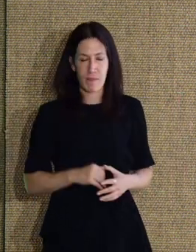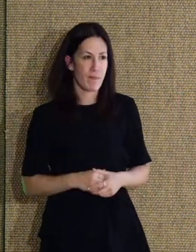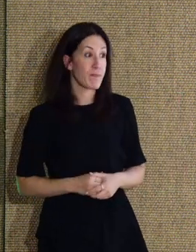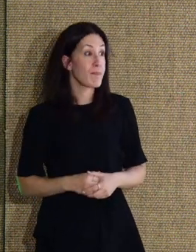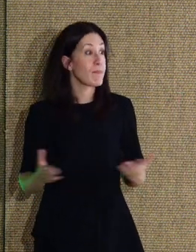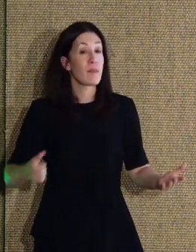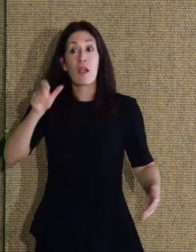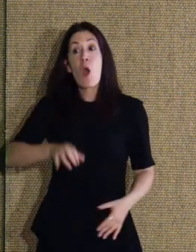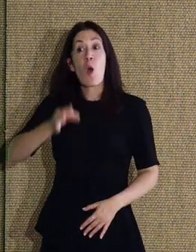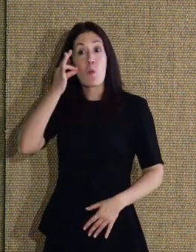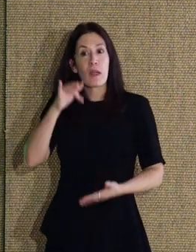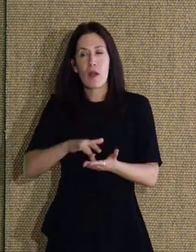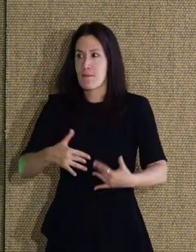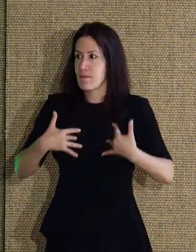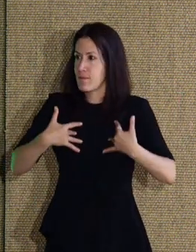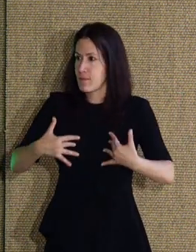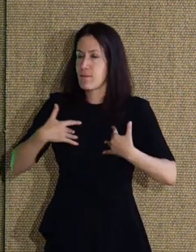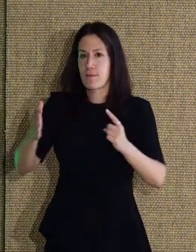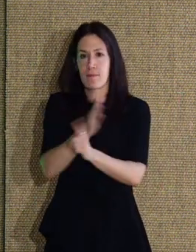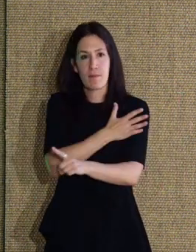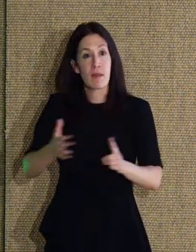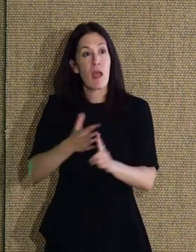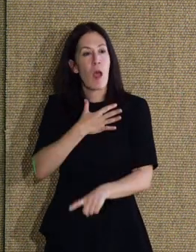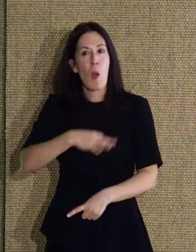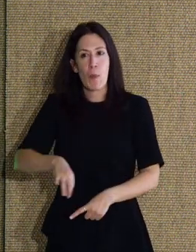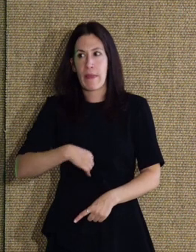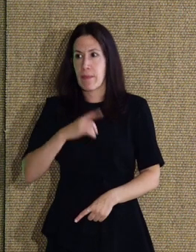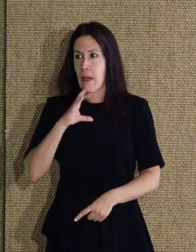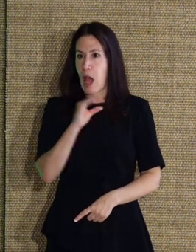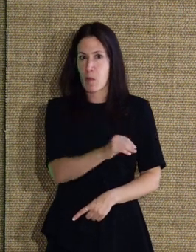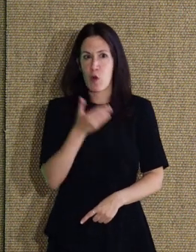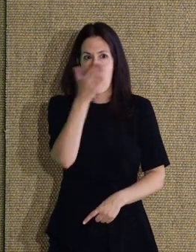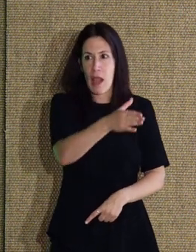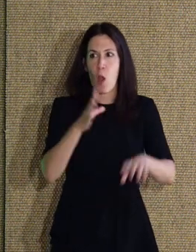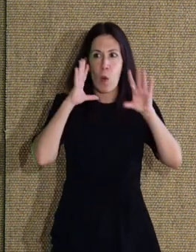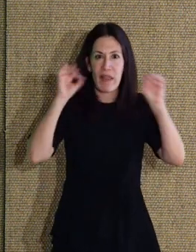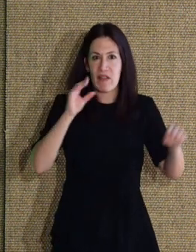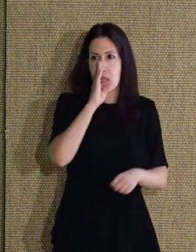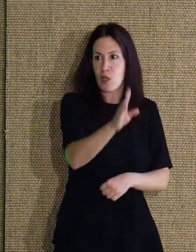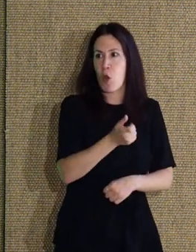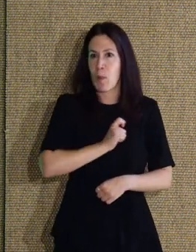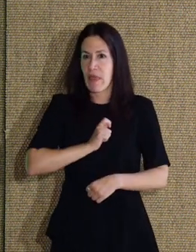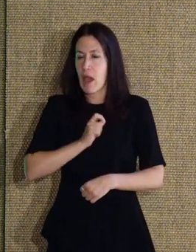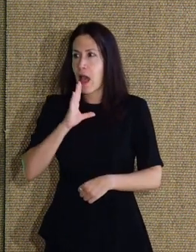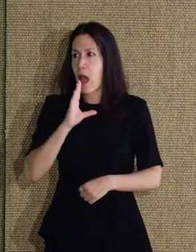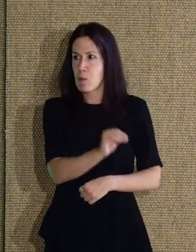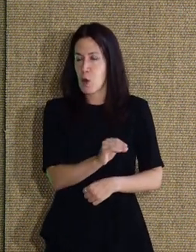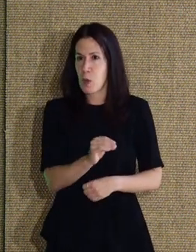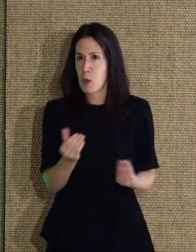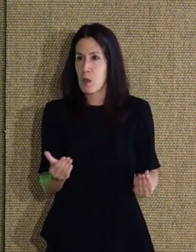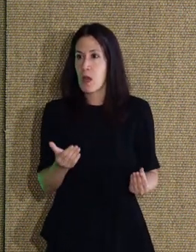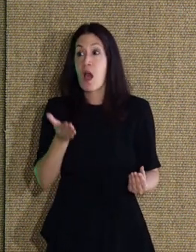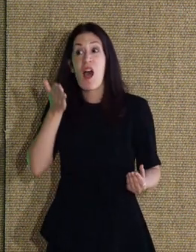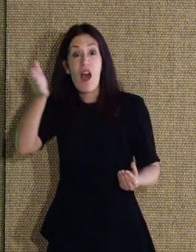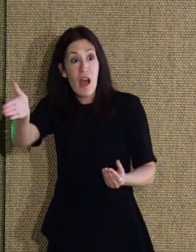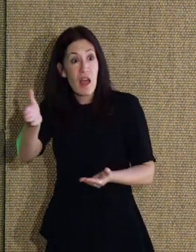y para una Mujer maltratada puede resultarle muy violento acercarse a la guardia civil o a la policía pero ir a su